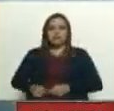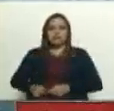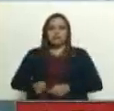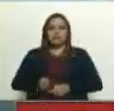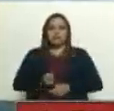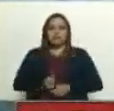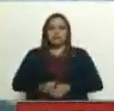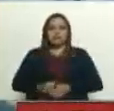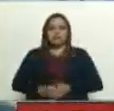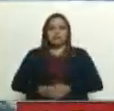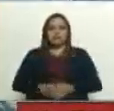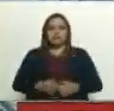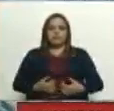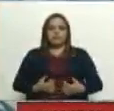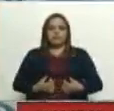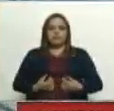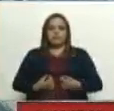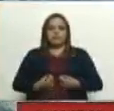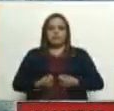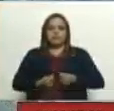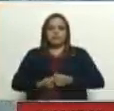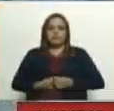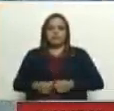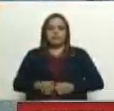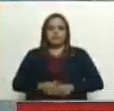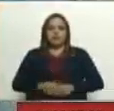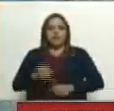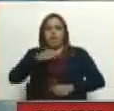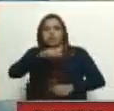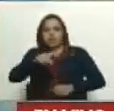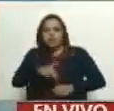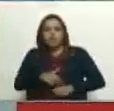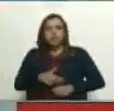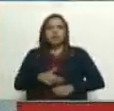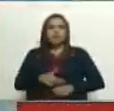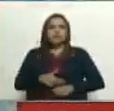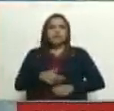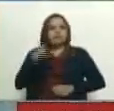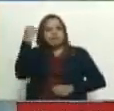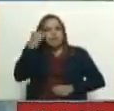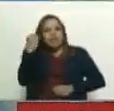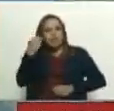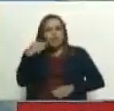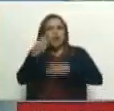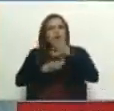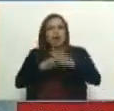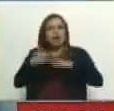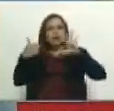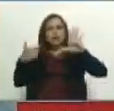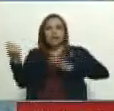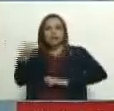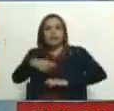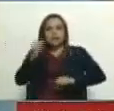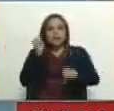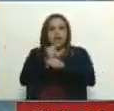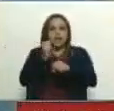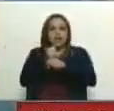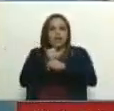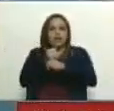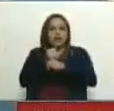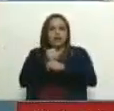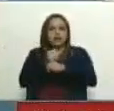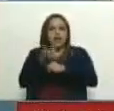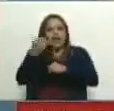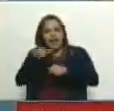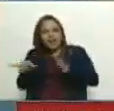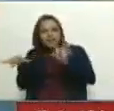Hemos definido 6 mesas de trabajo el día de hoy que asoman o que